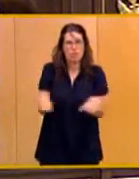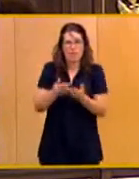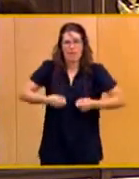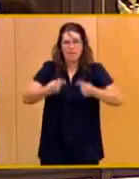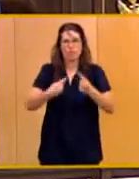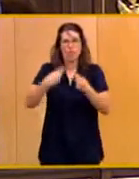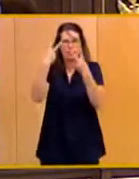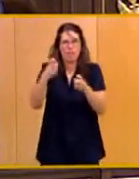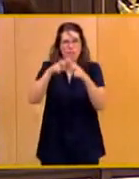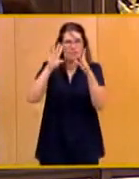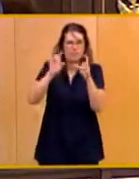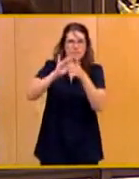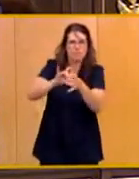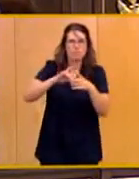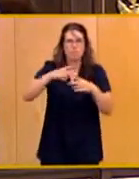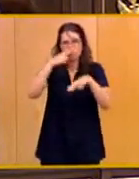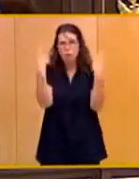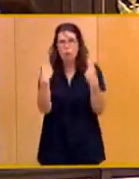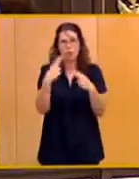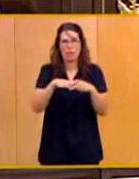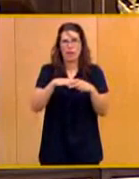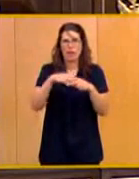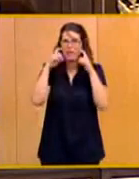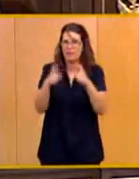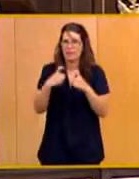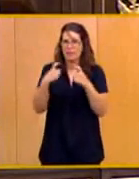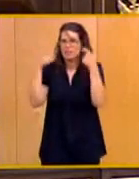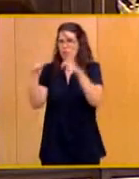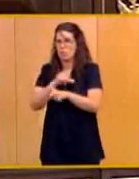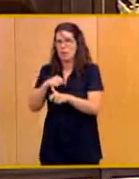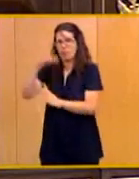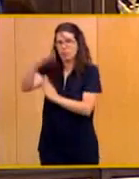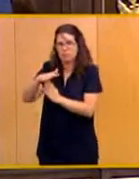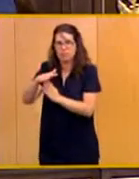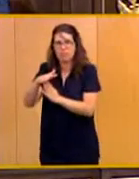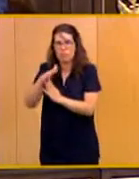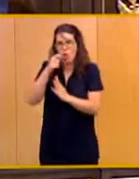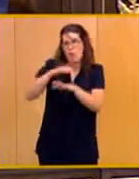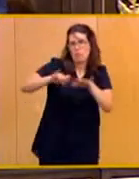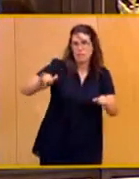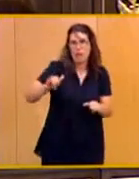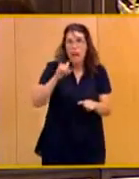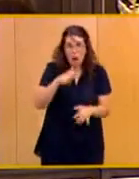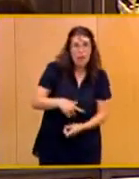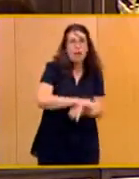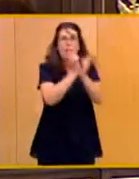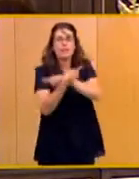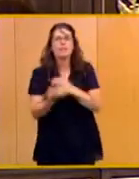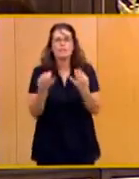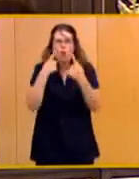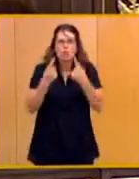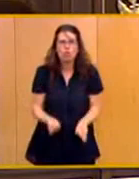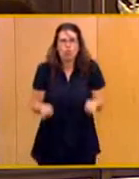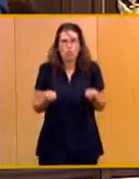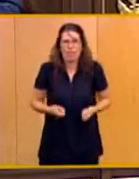público, para compensar la paralización del sector privado, hoy es prioritario el control del gasto y la reducción del